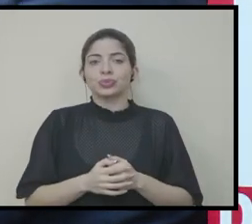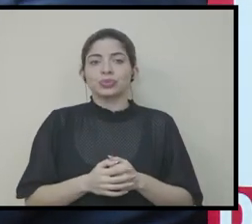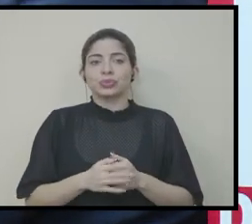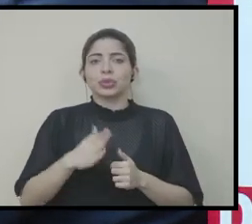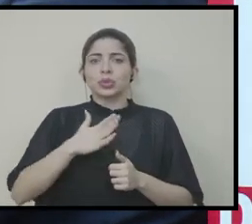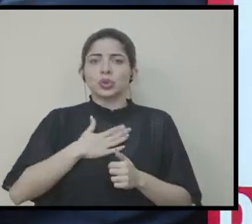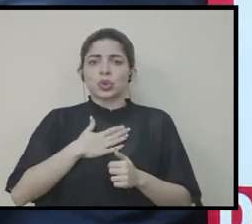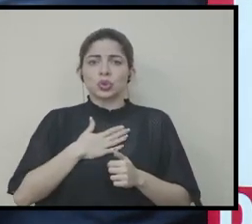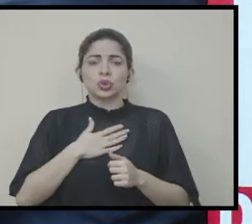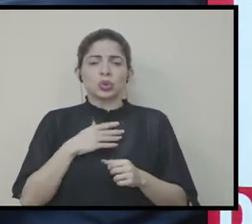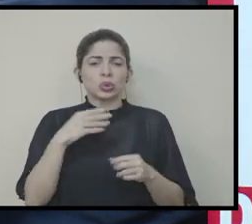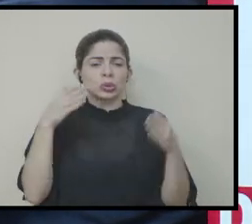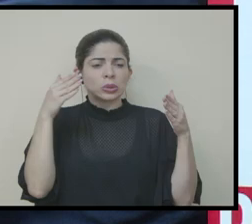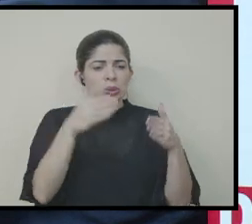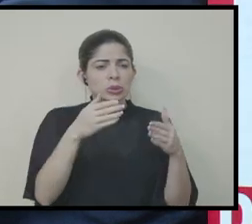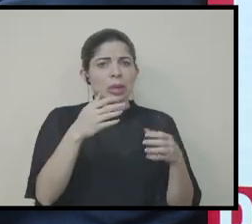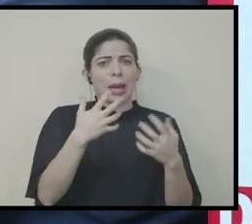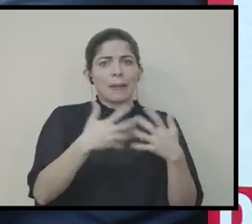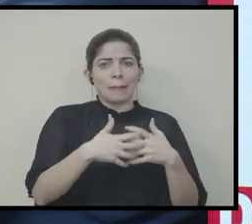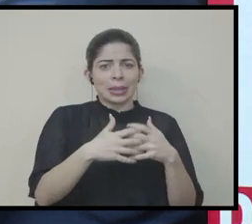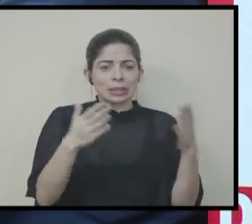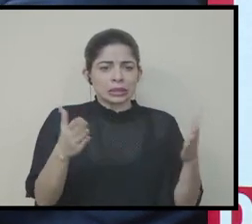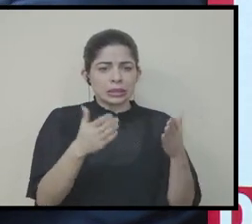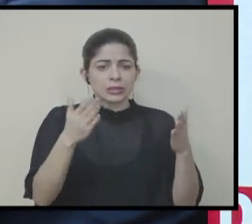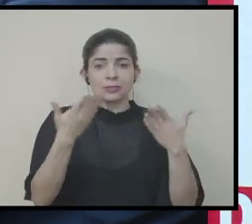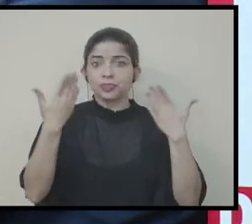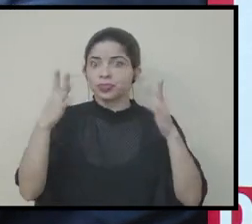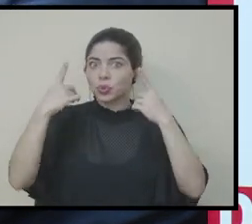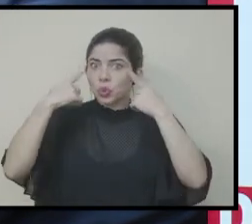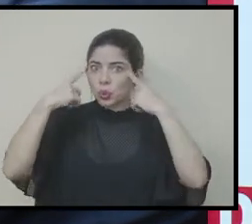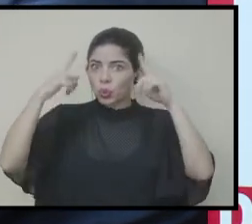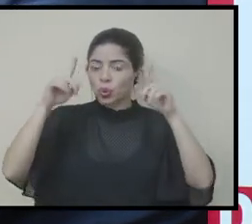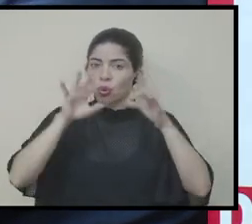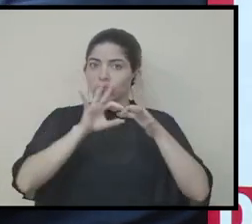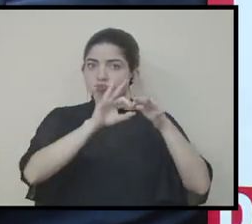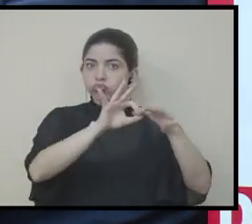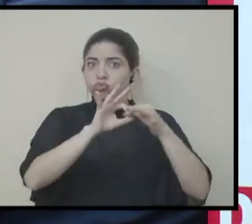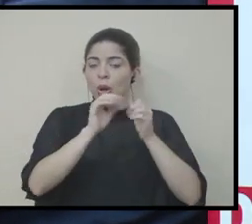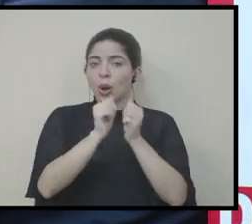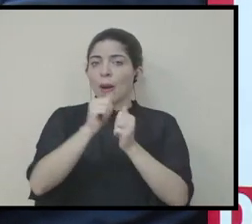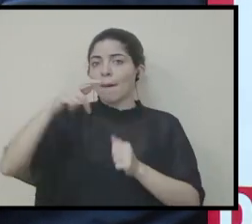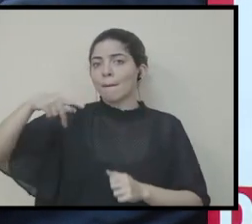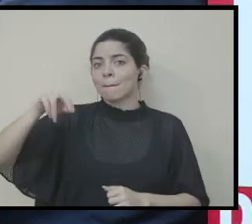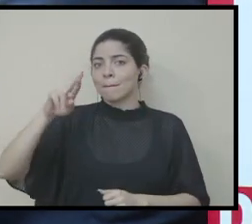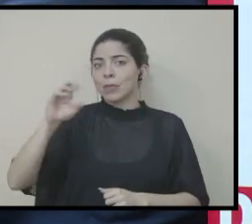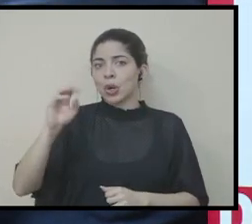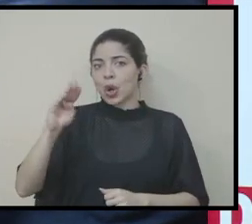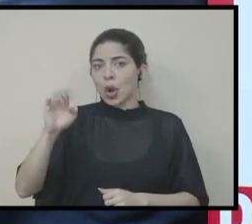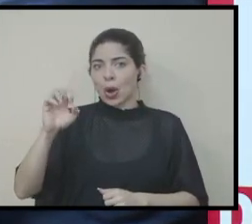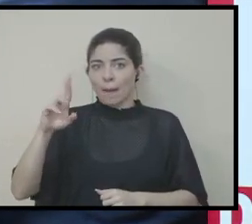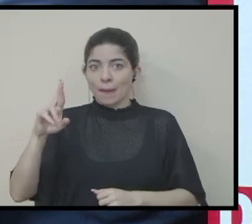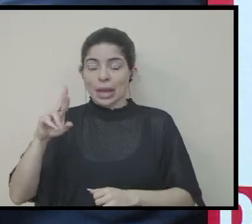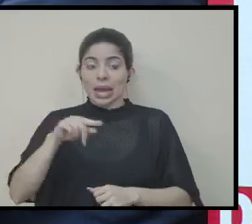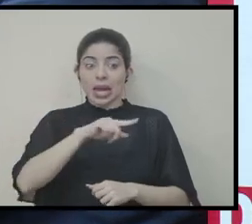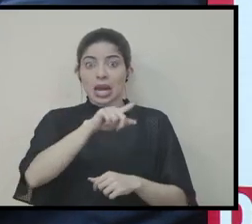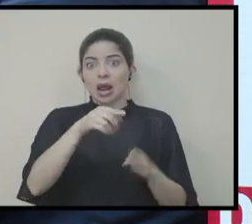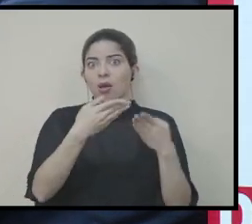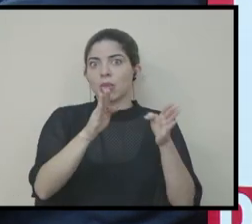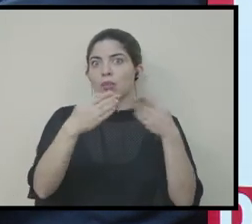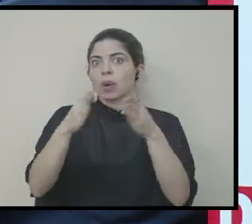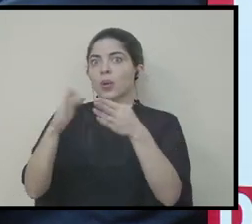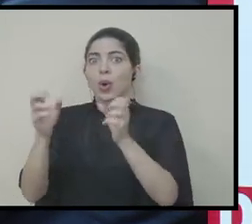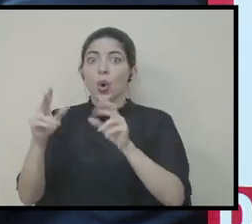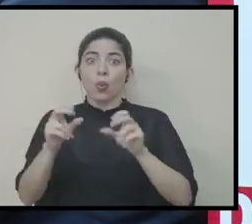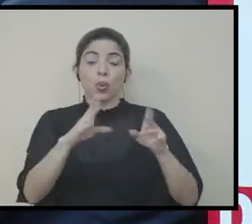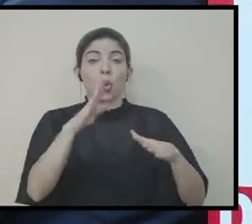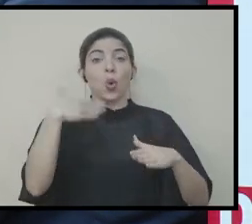Yo vengo metiéndole mucho a la empresa desde hace rato, inclusive logramos ahí un encadenamiento con Procomer y demás. Y eso abrió todas las puertas para que en